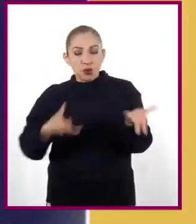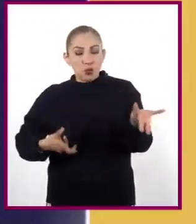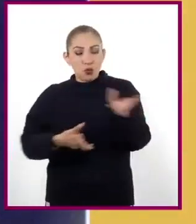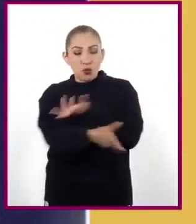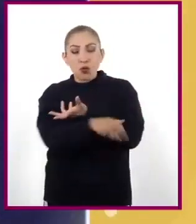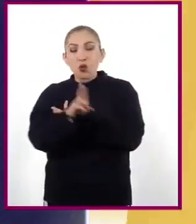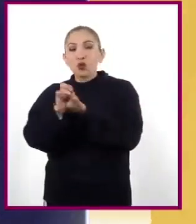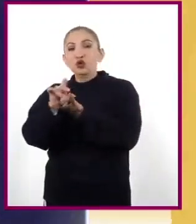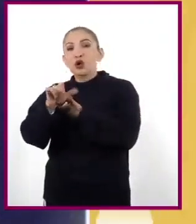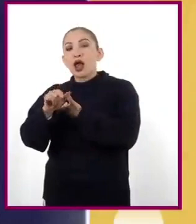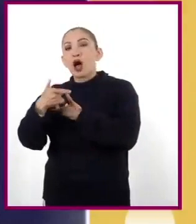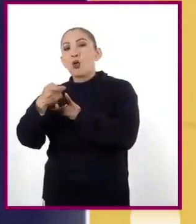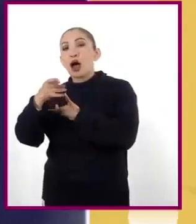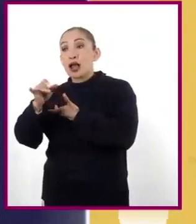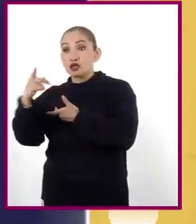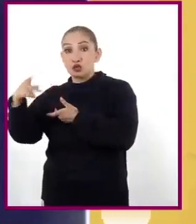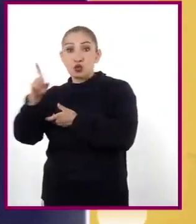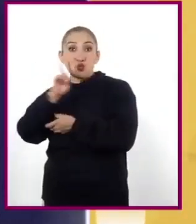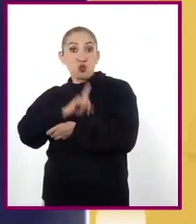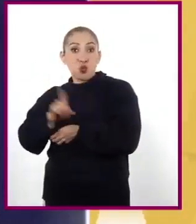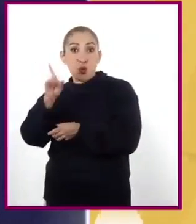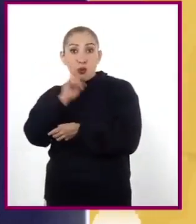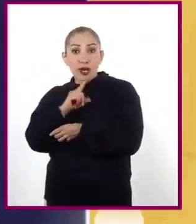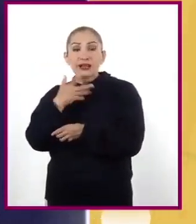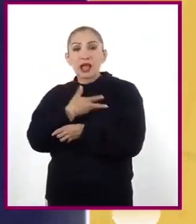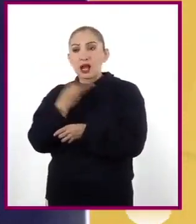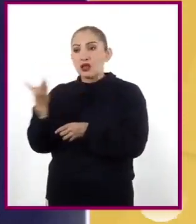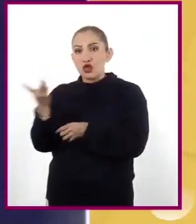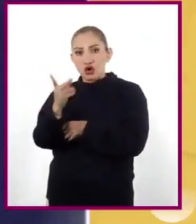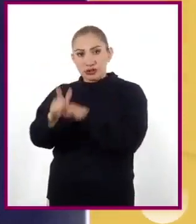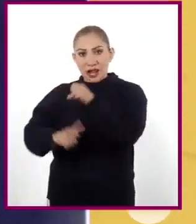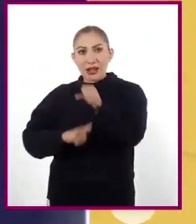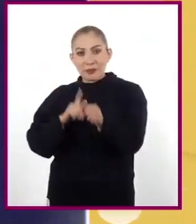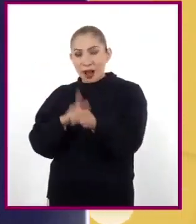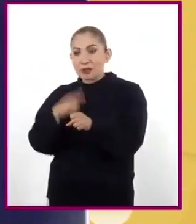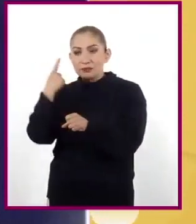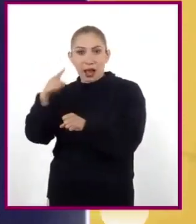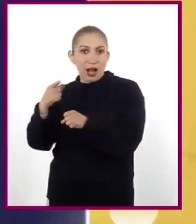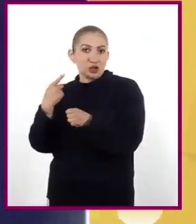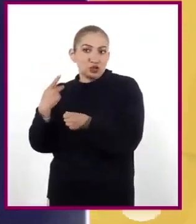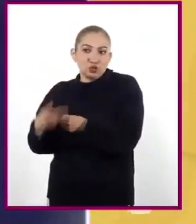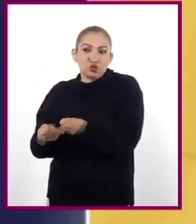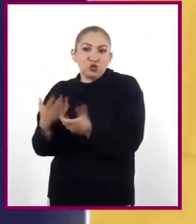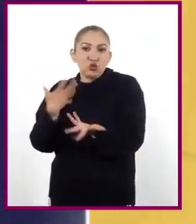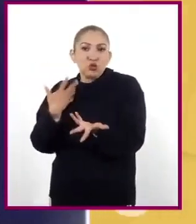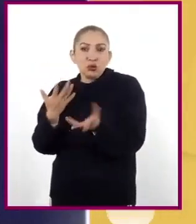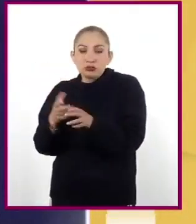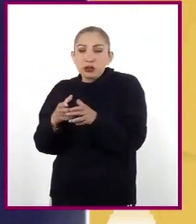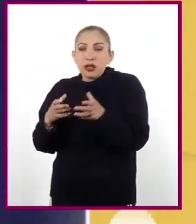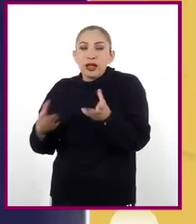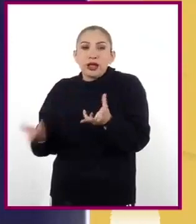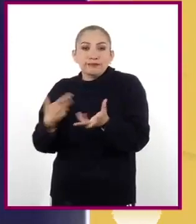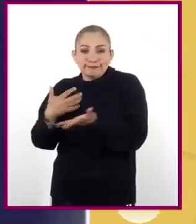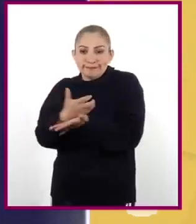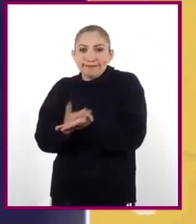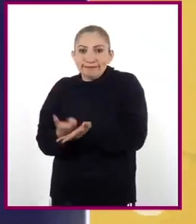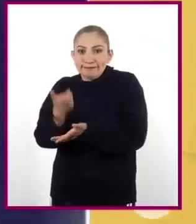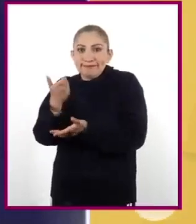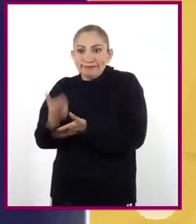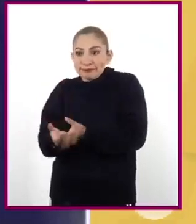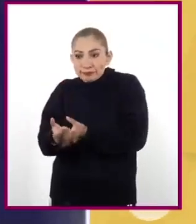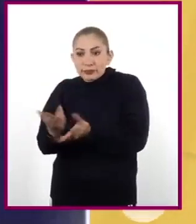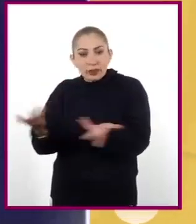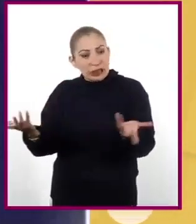y Guarán, su mujer, que contaba con aquellos animales para ensanchar el desmedrado patrimonio